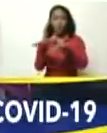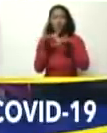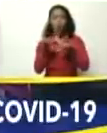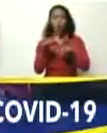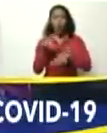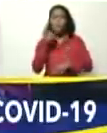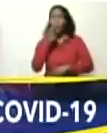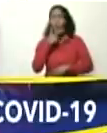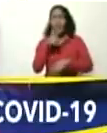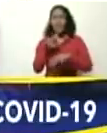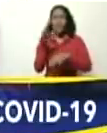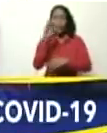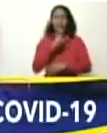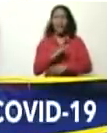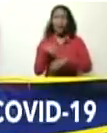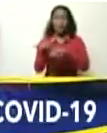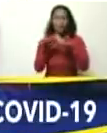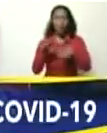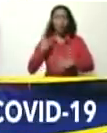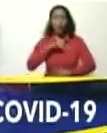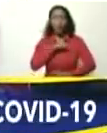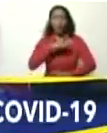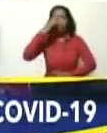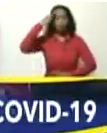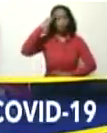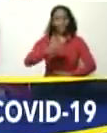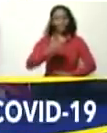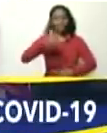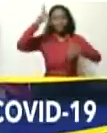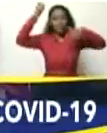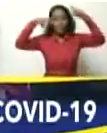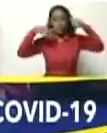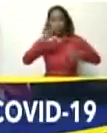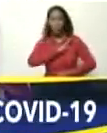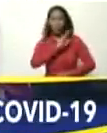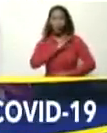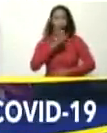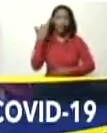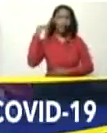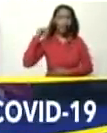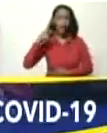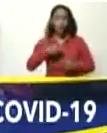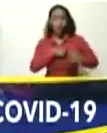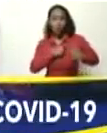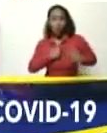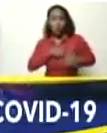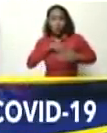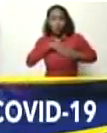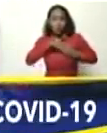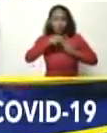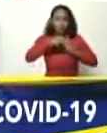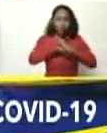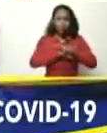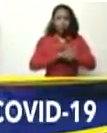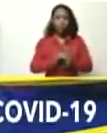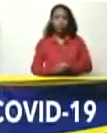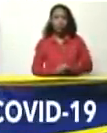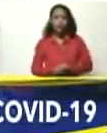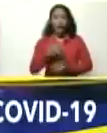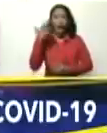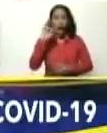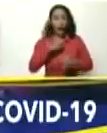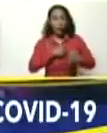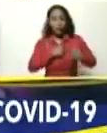linda Barinas, de nuestro comandante Hugo Chávez Frías, en el corazón tenemos a